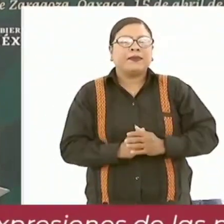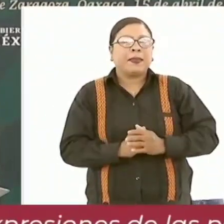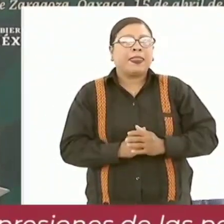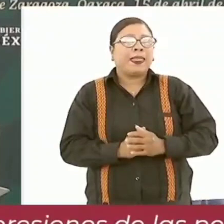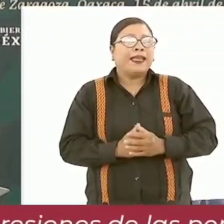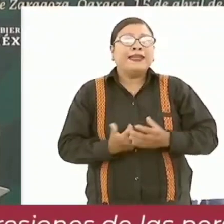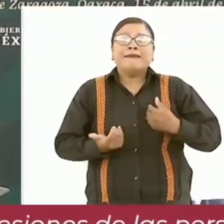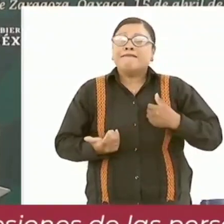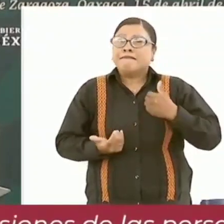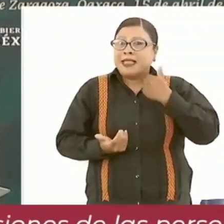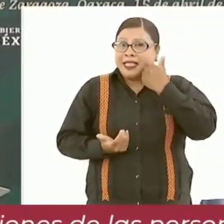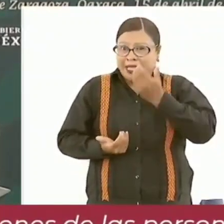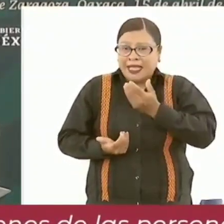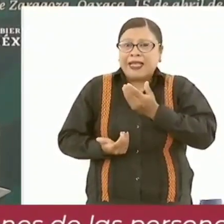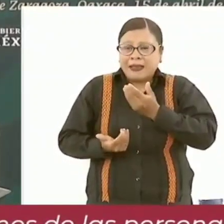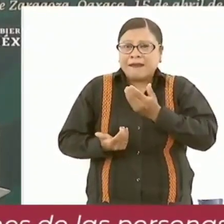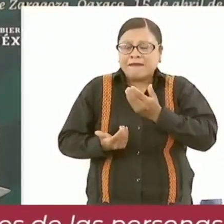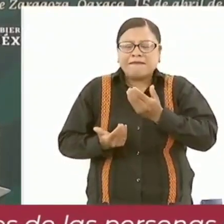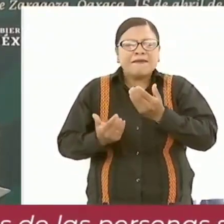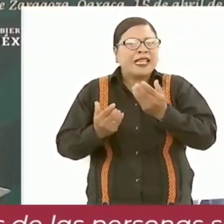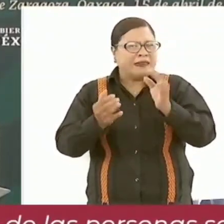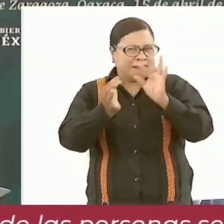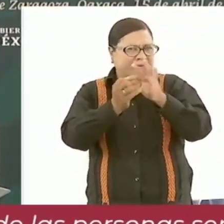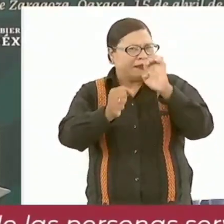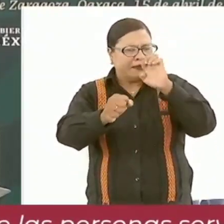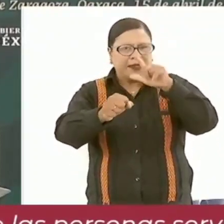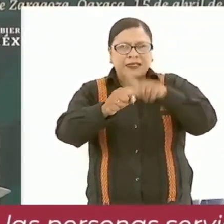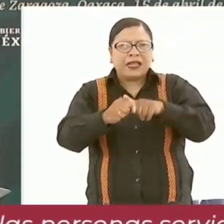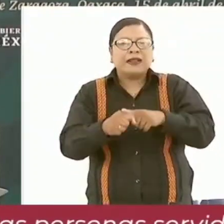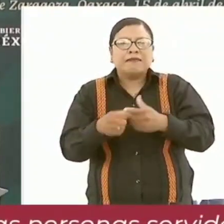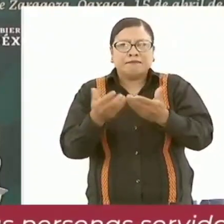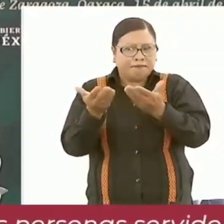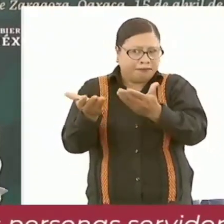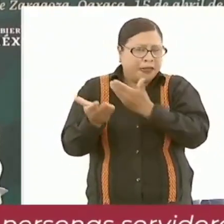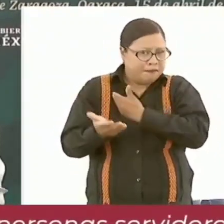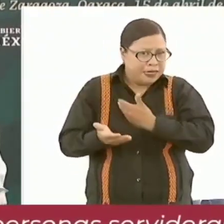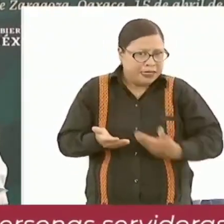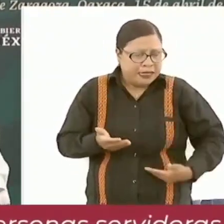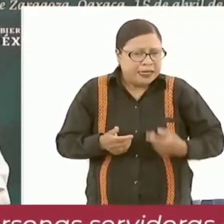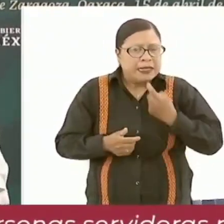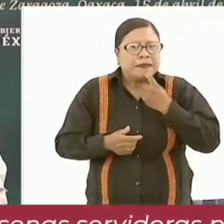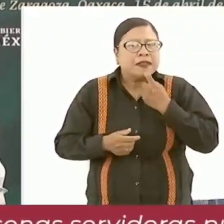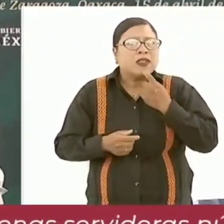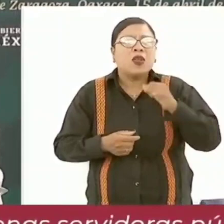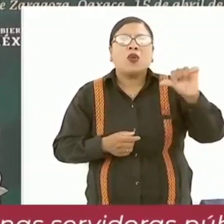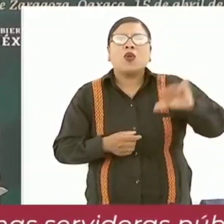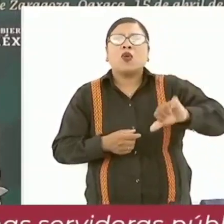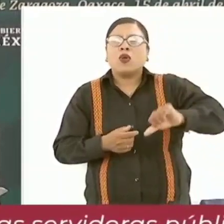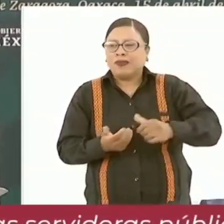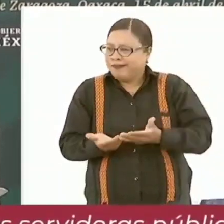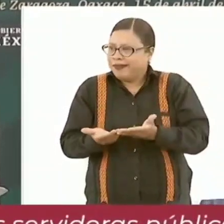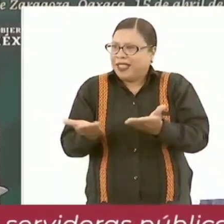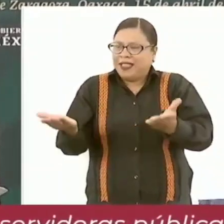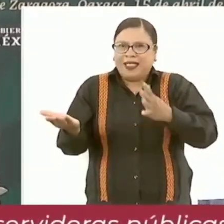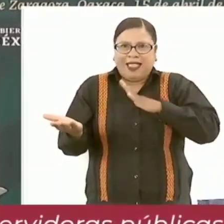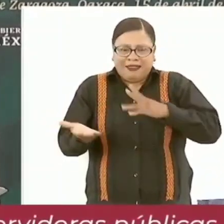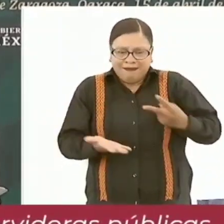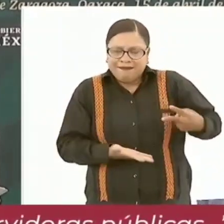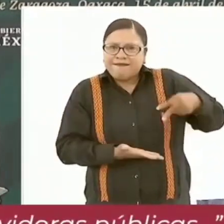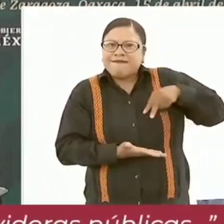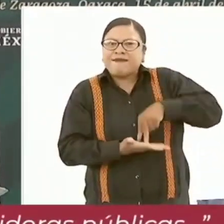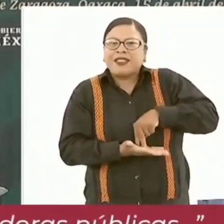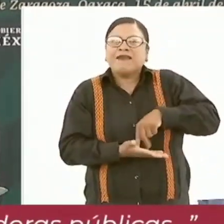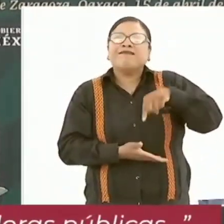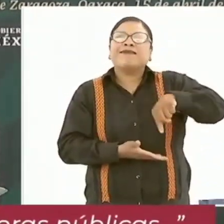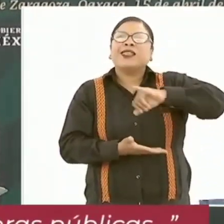Finalmente, quiero hacer una mención muy especial, señor presidente. Hoy nos encontramos aquí, como decía,